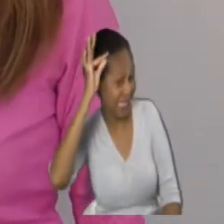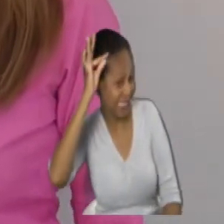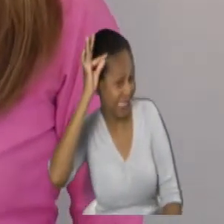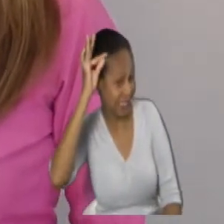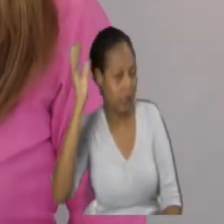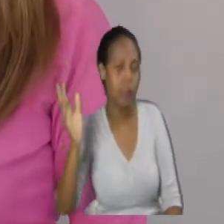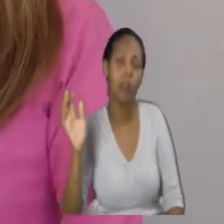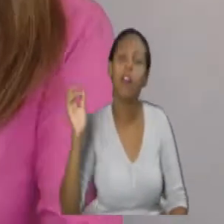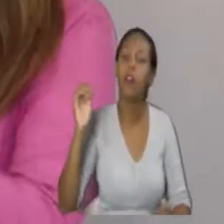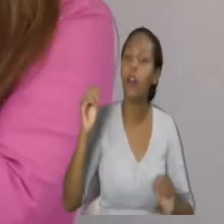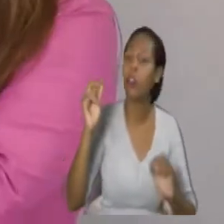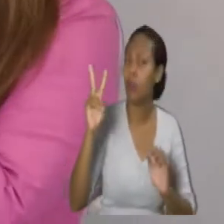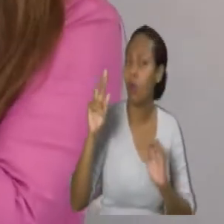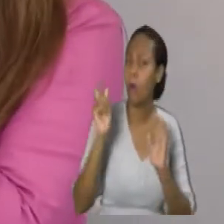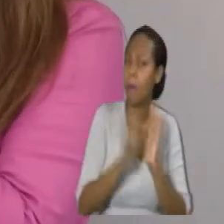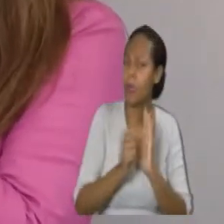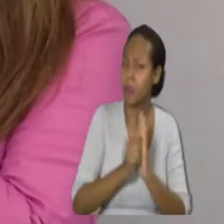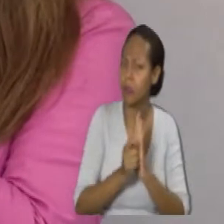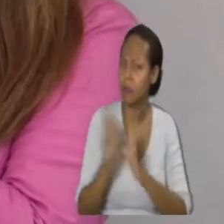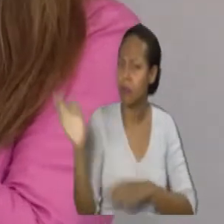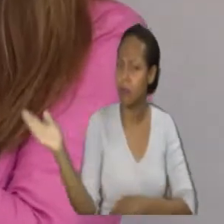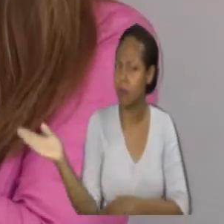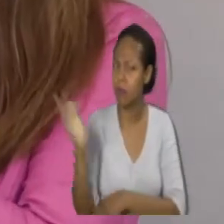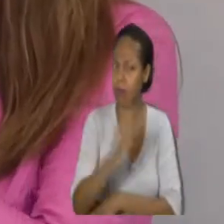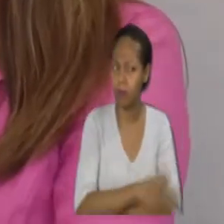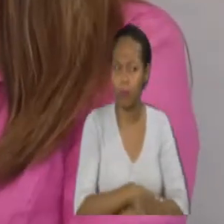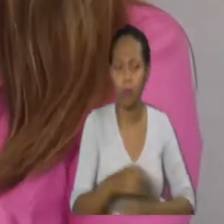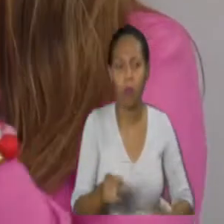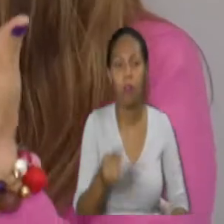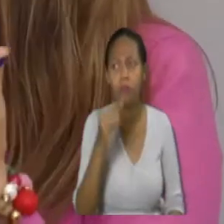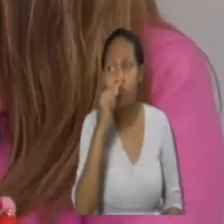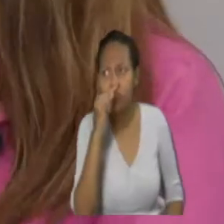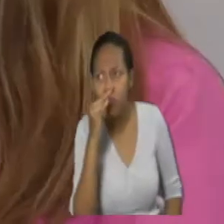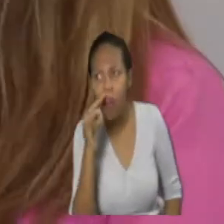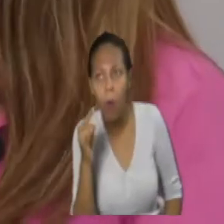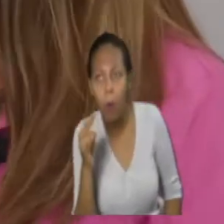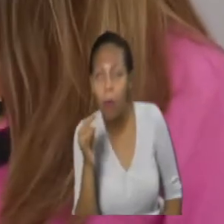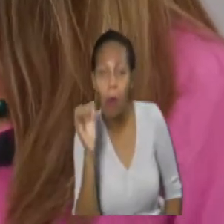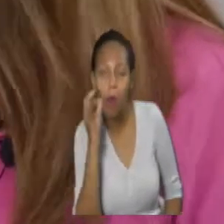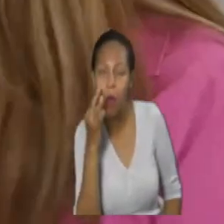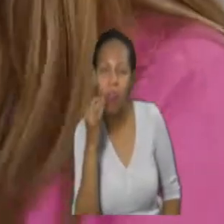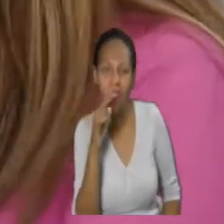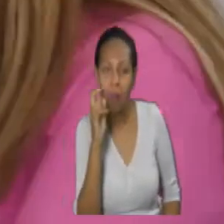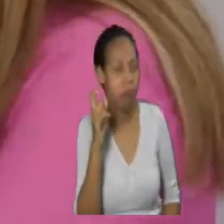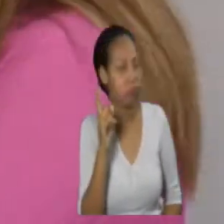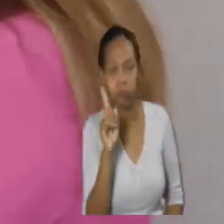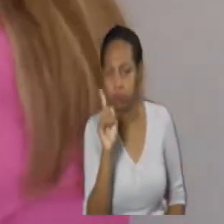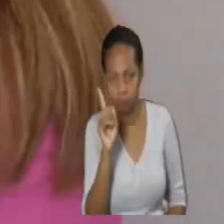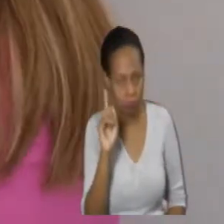día. No tiene ningún olor ni color, solo para el cuero cabelludo.